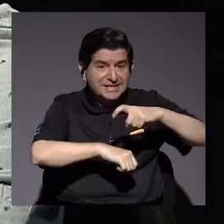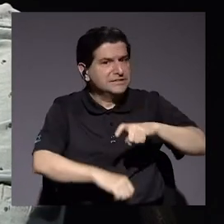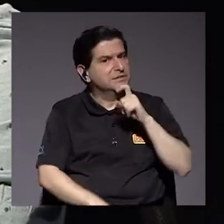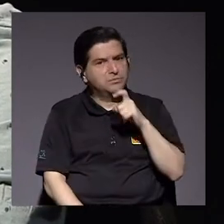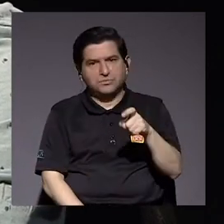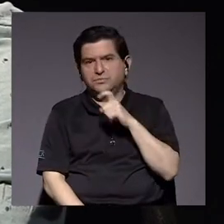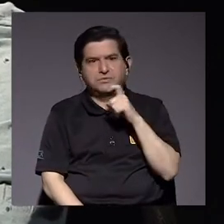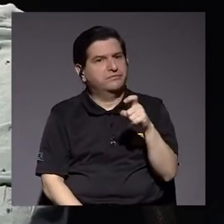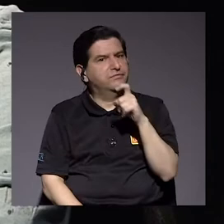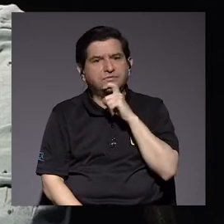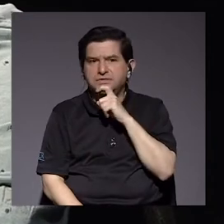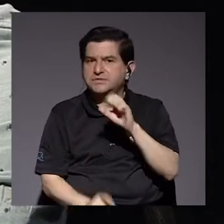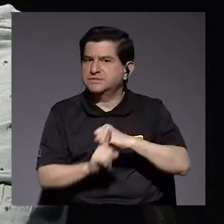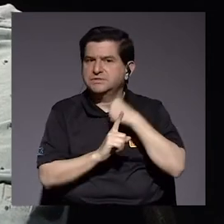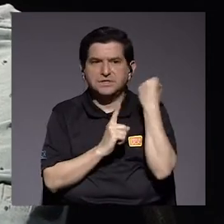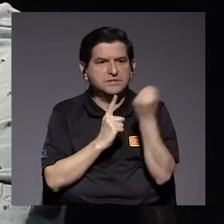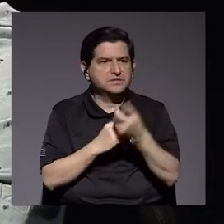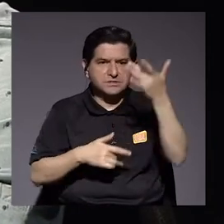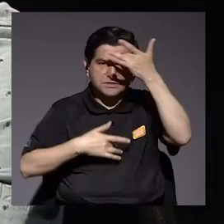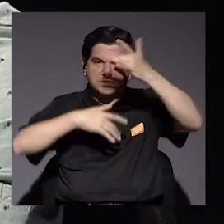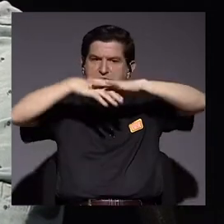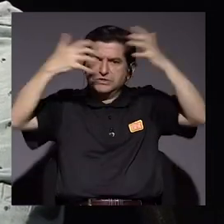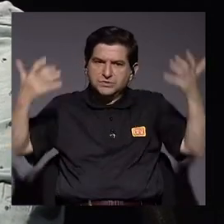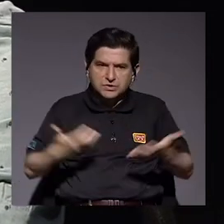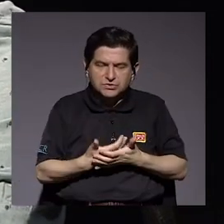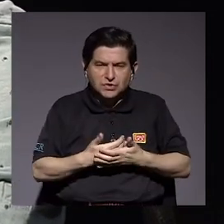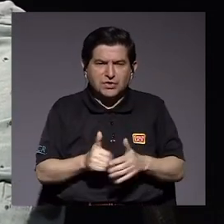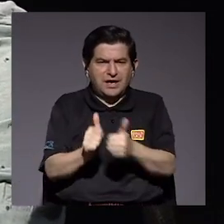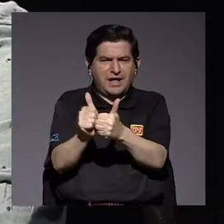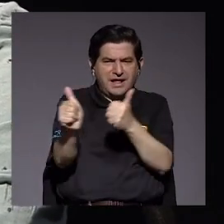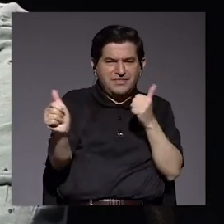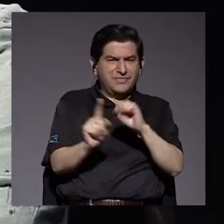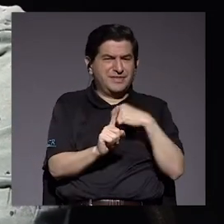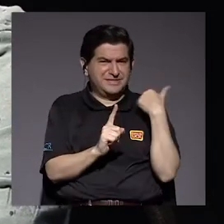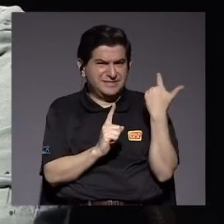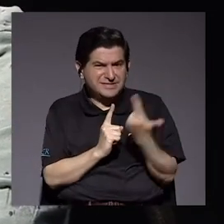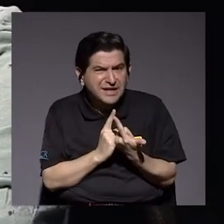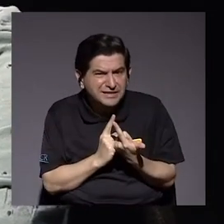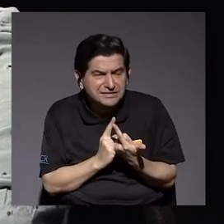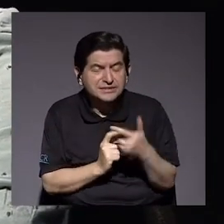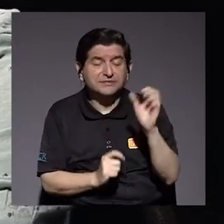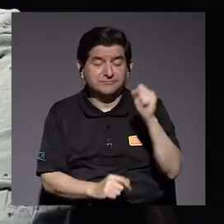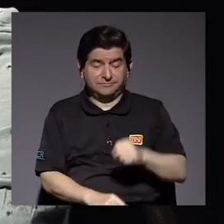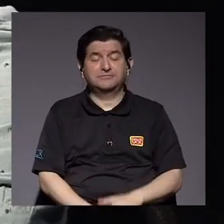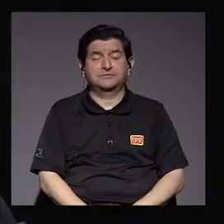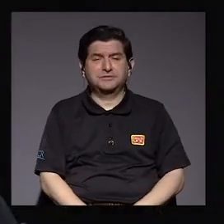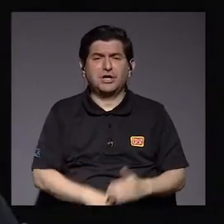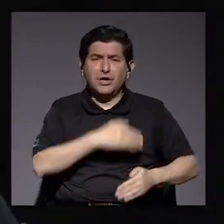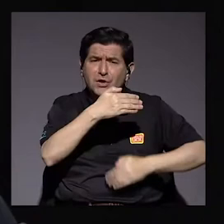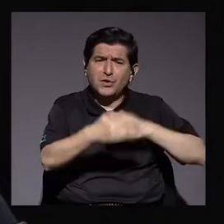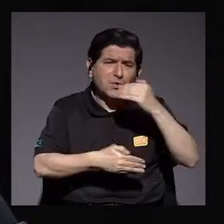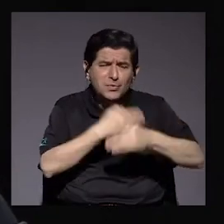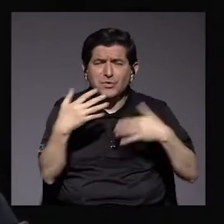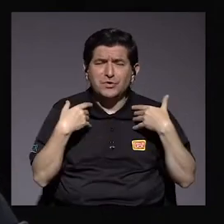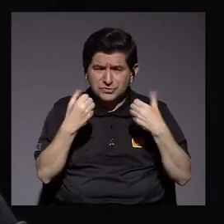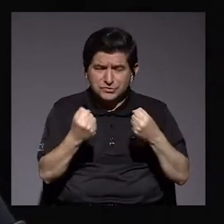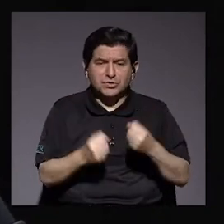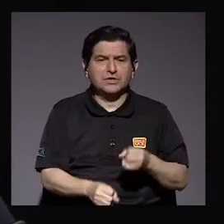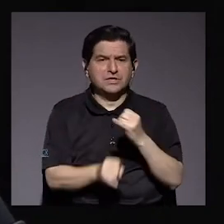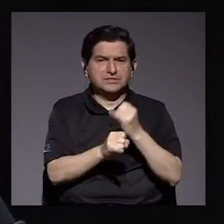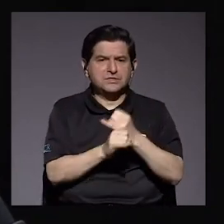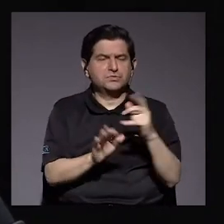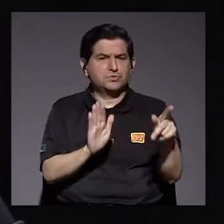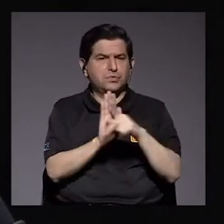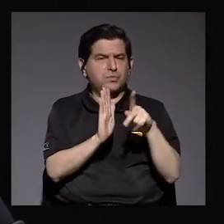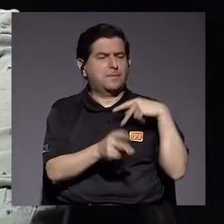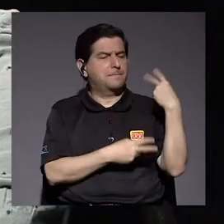difícil por la circunstancia de la pandemia. Distanciamiento social. Distanciamiento social, las instituciones. Protocolos. Protocolos, las instituciones han prohibido un